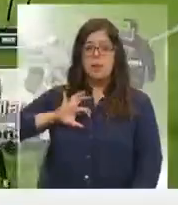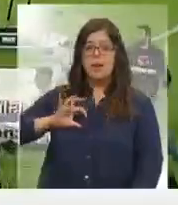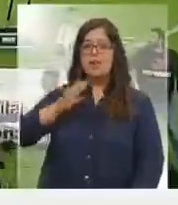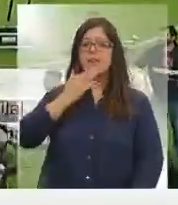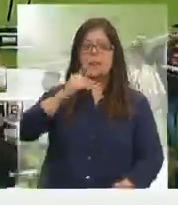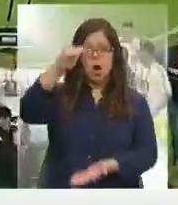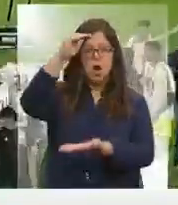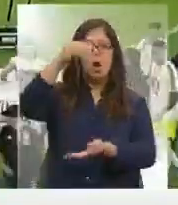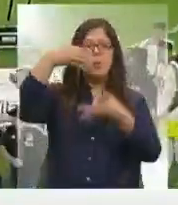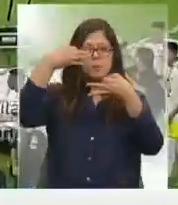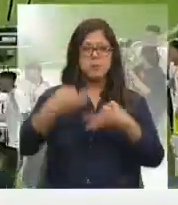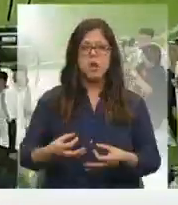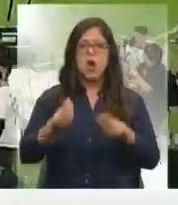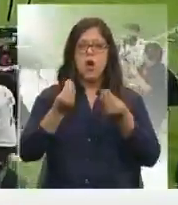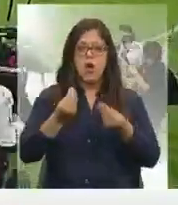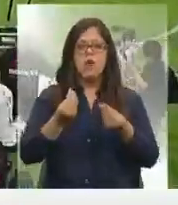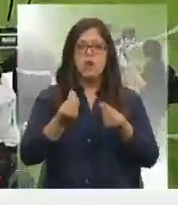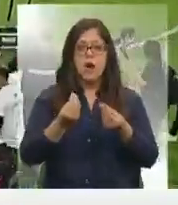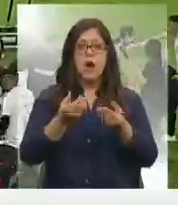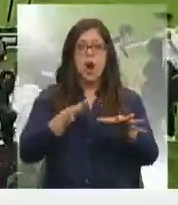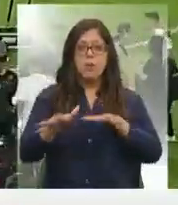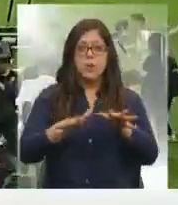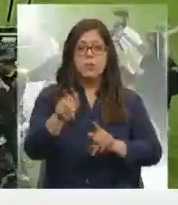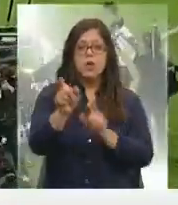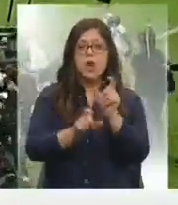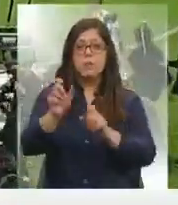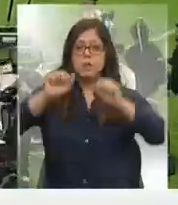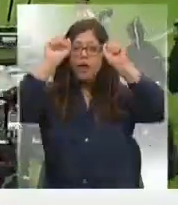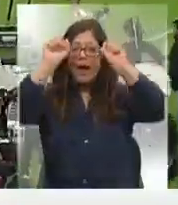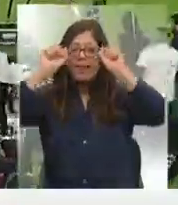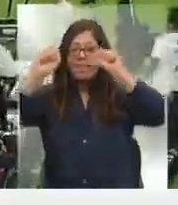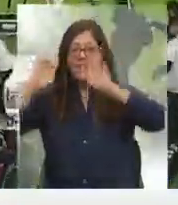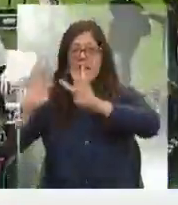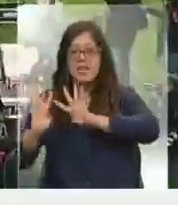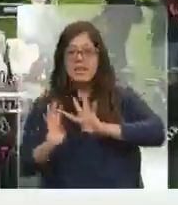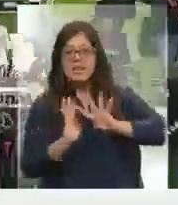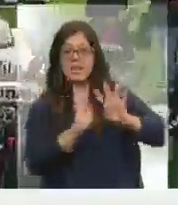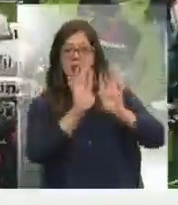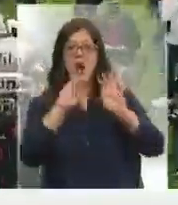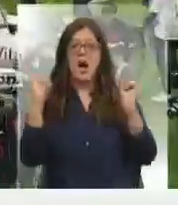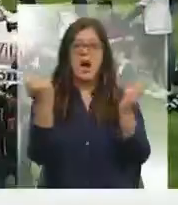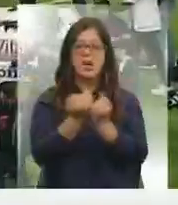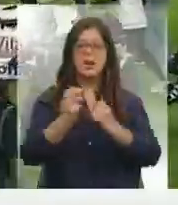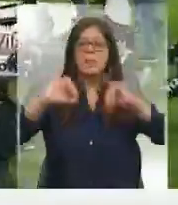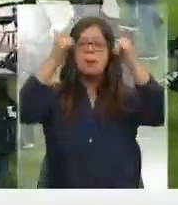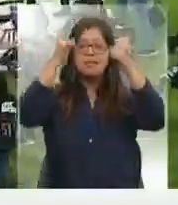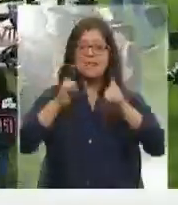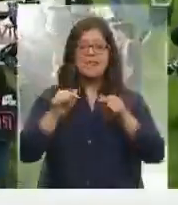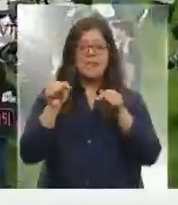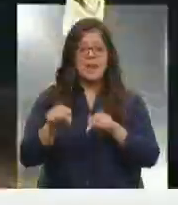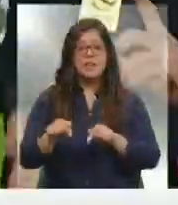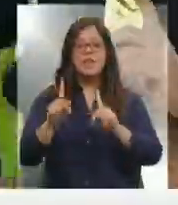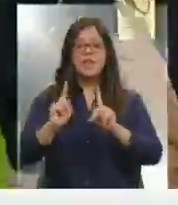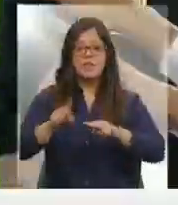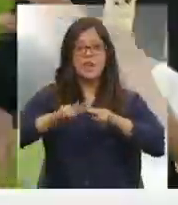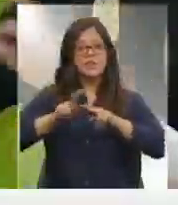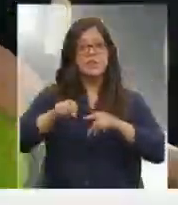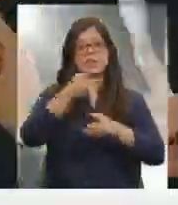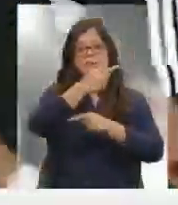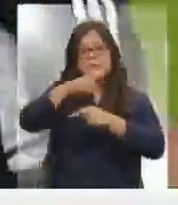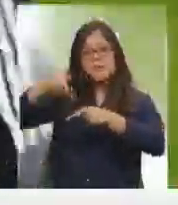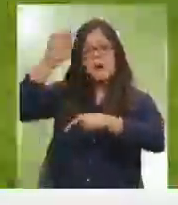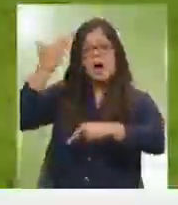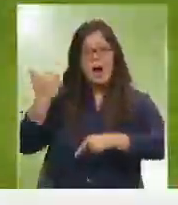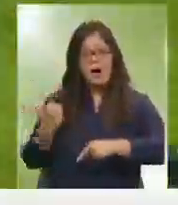copa merecida. Buen comportamiento de la gente dentro del estadio para celebrar algo que se tendría que haber hecho la semana